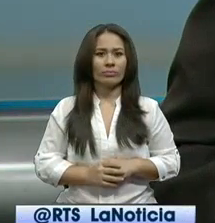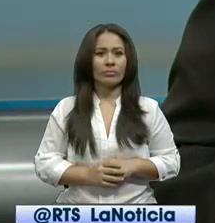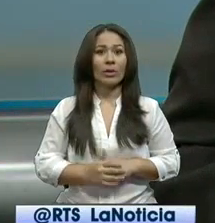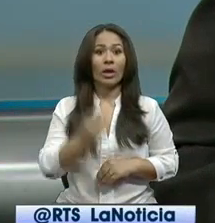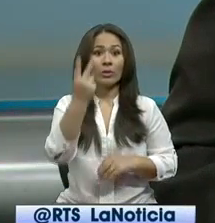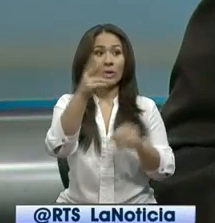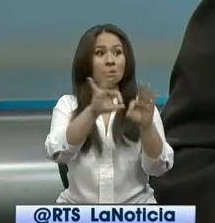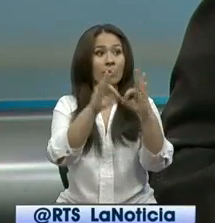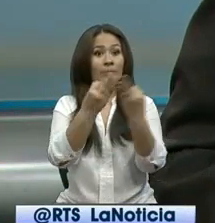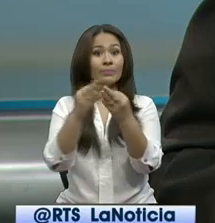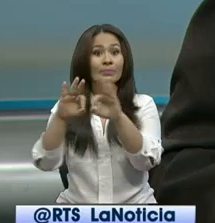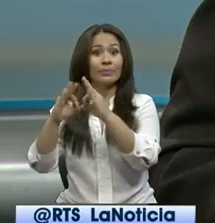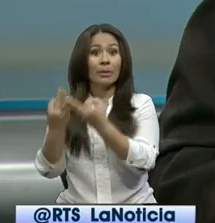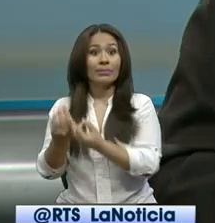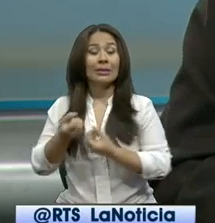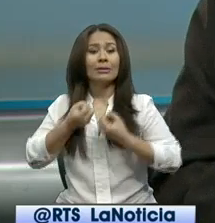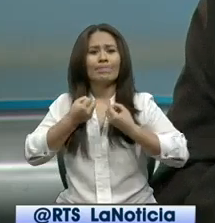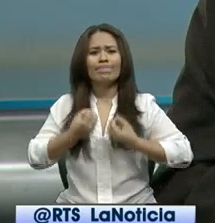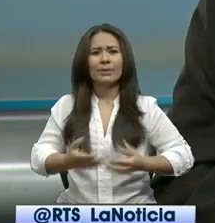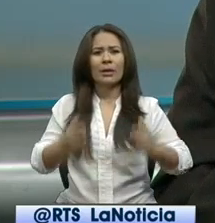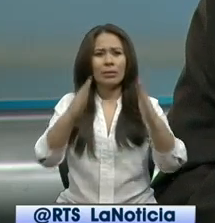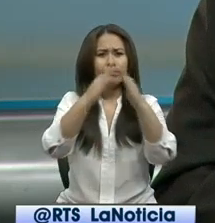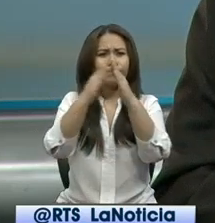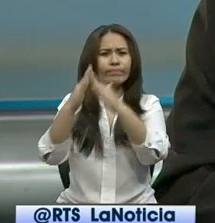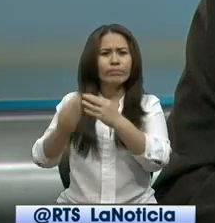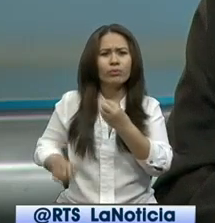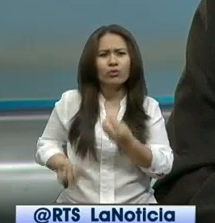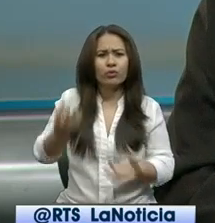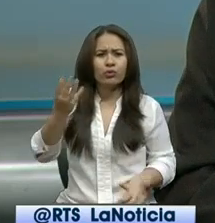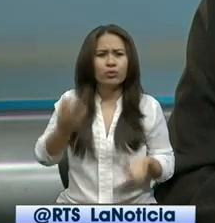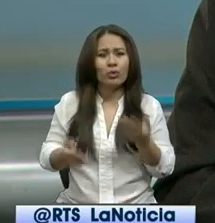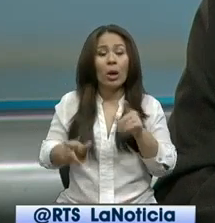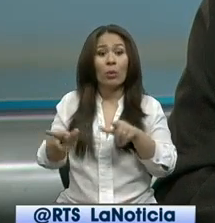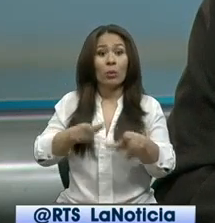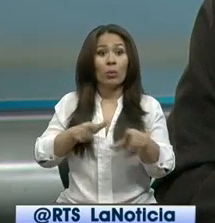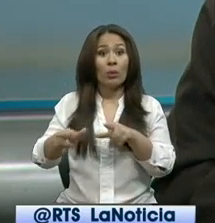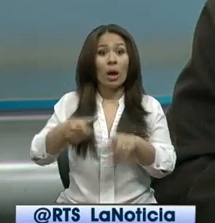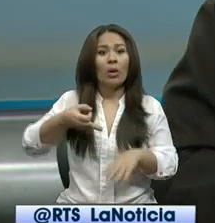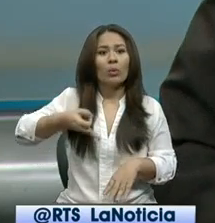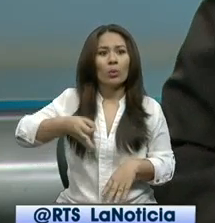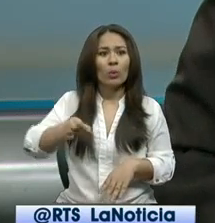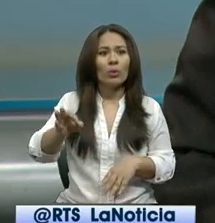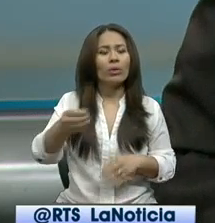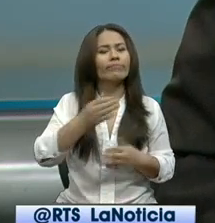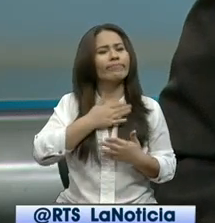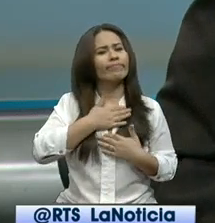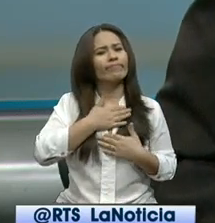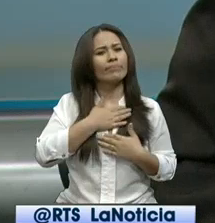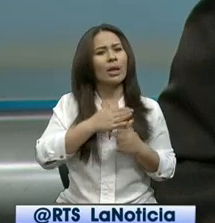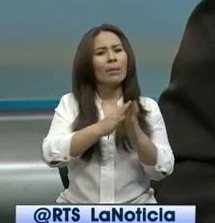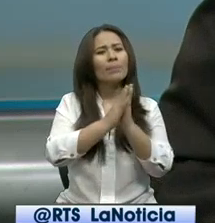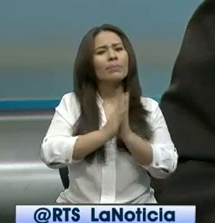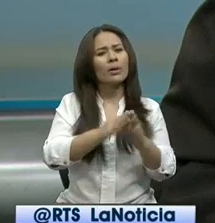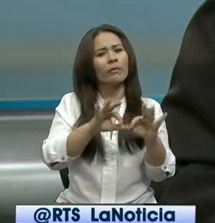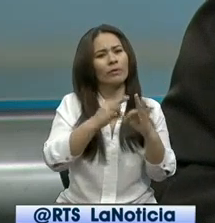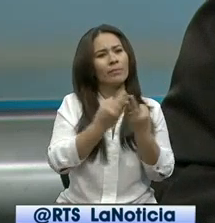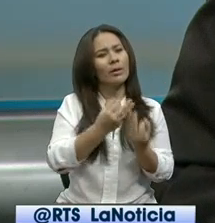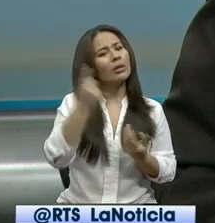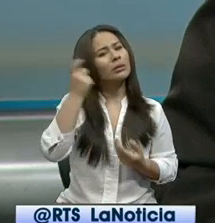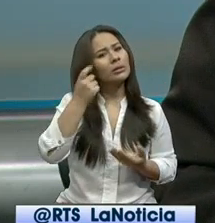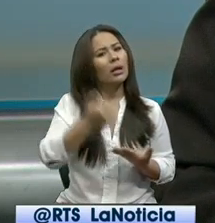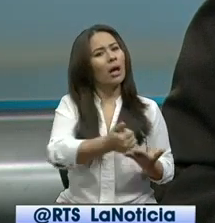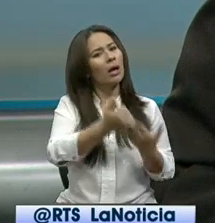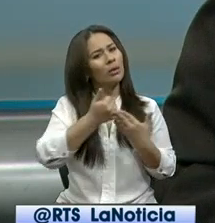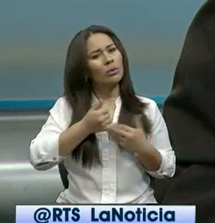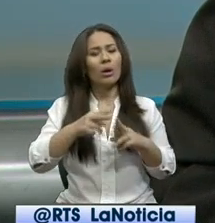Las dos familias damnificadas de un incendio ocurrido en el Cantón Durán, en la provincia del Guayas, apelan a la sensibilidad de las personas para que puedan ayudarlas a